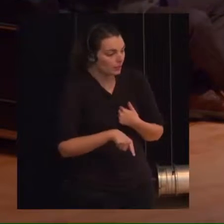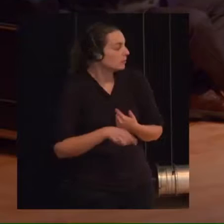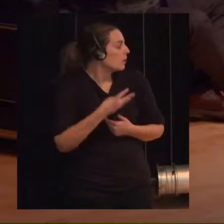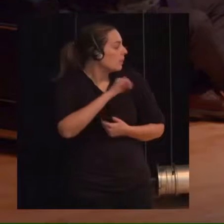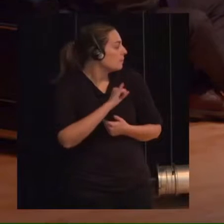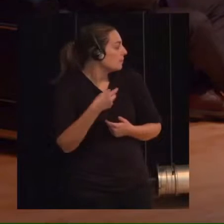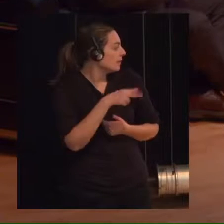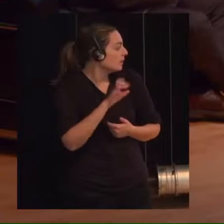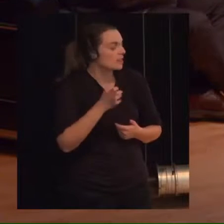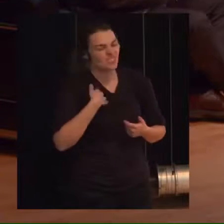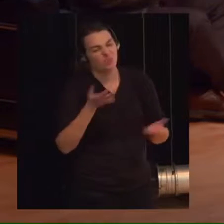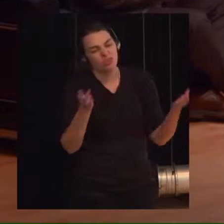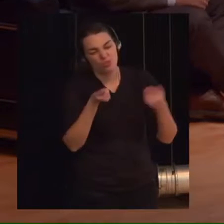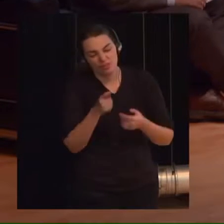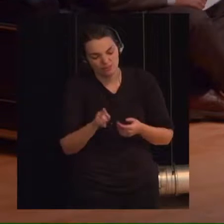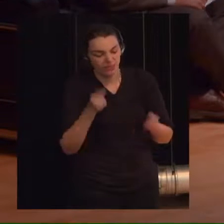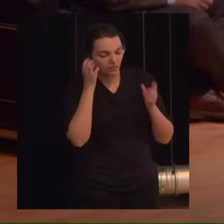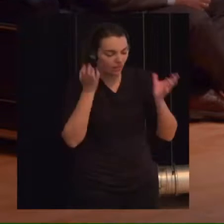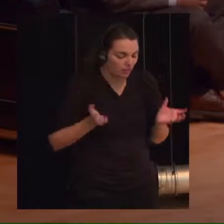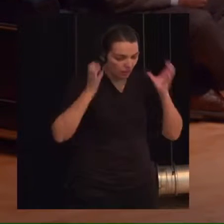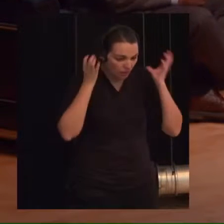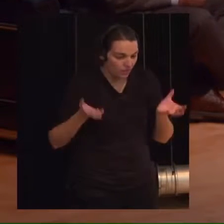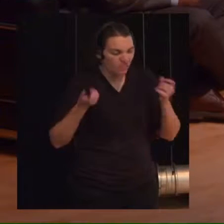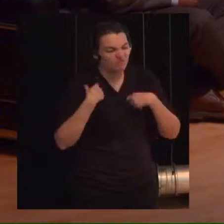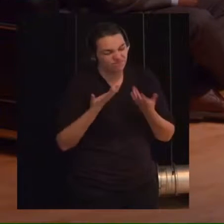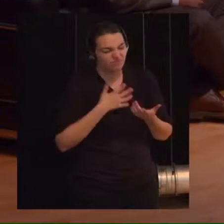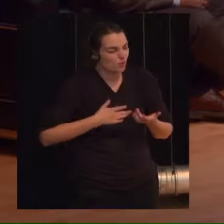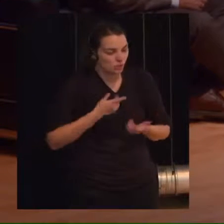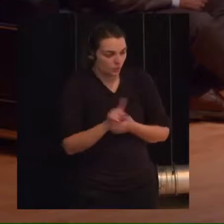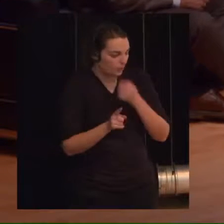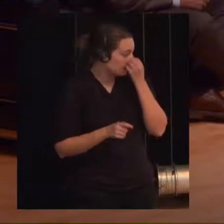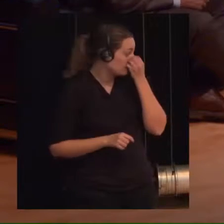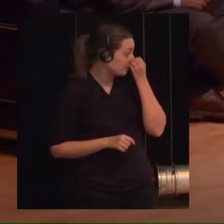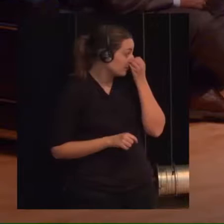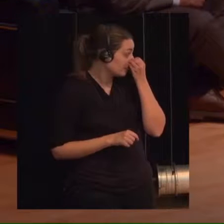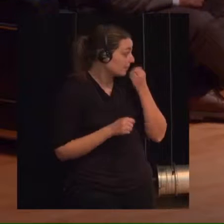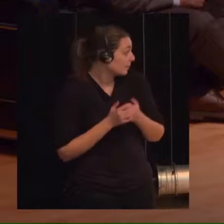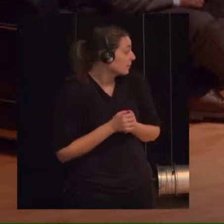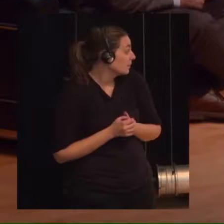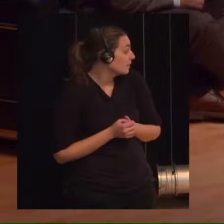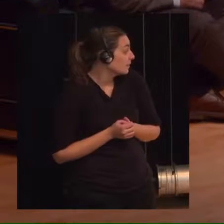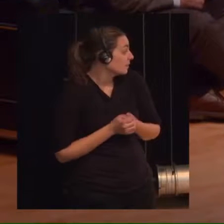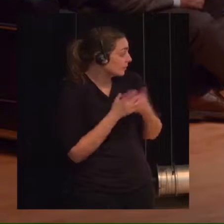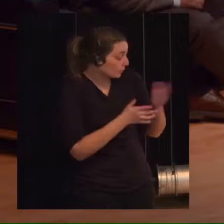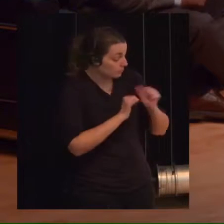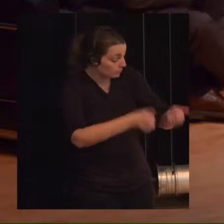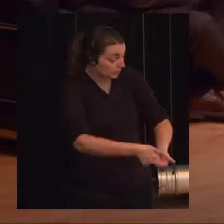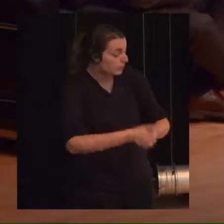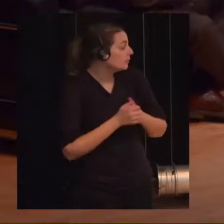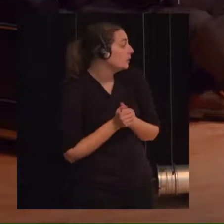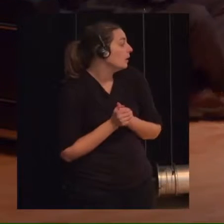andar quitándose y poniéndose los auriculares, que es muy, muy incómodo, ¿de acuerdo? Sara, if you wish to start,